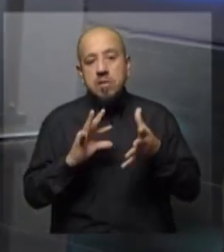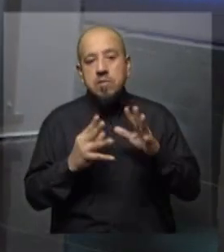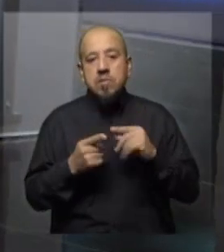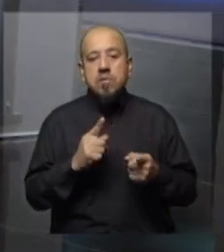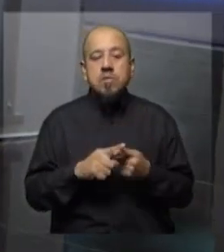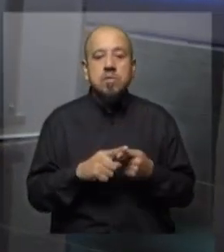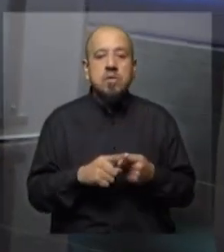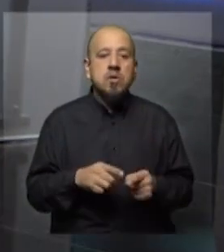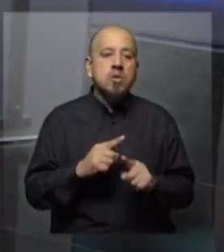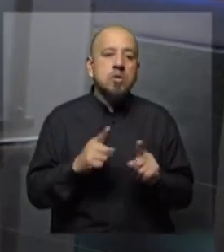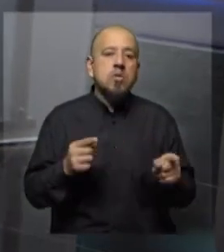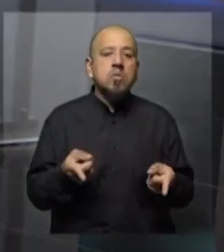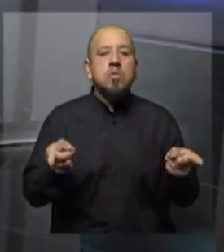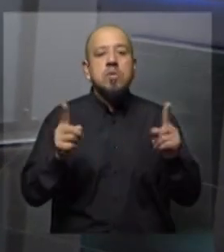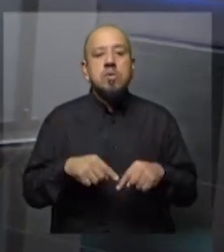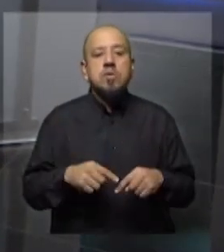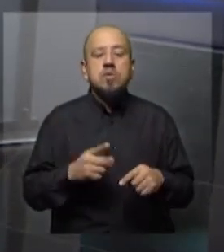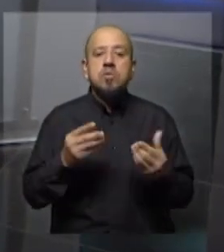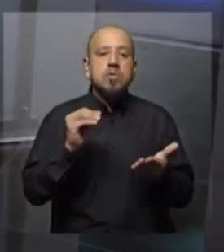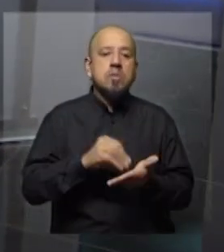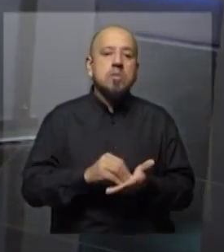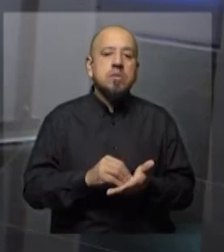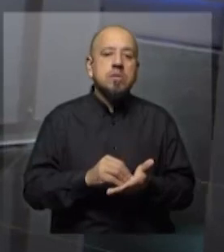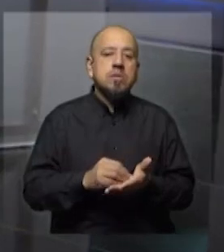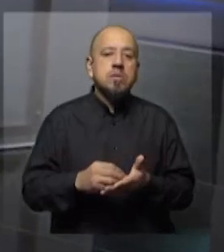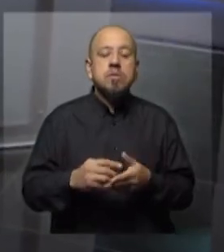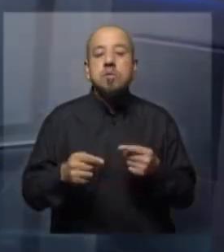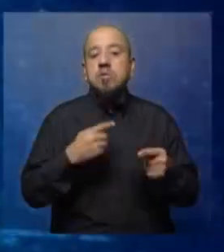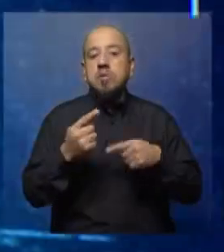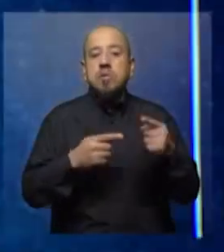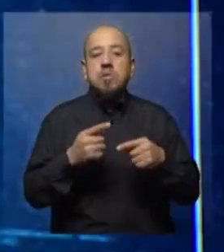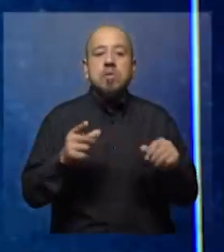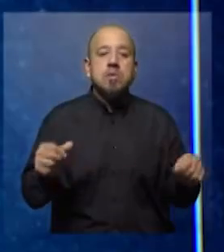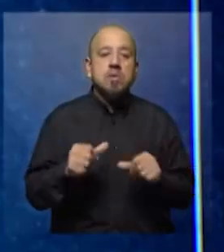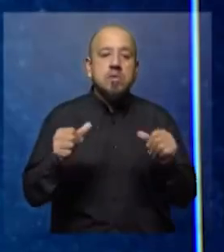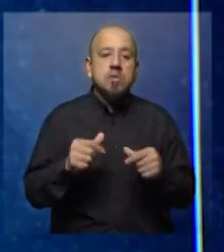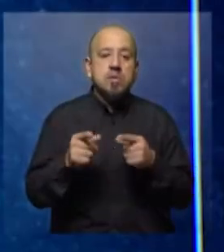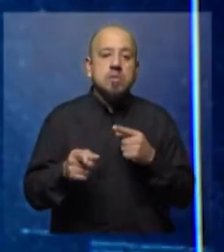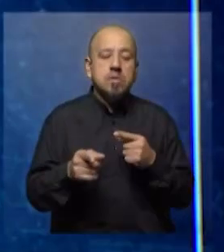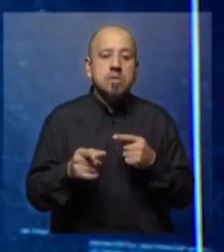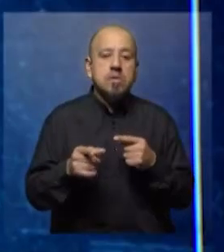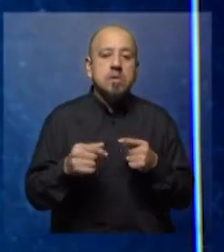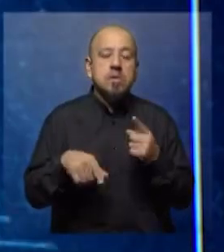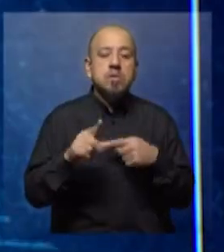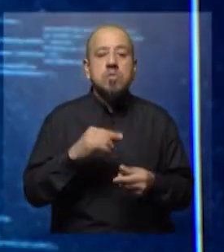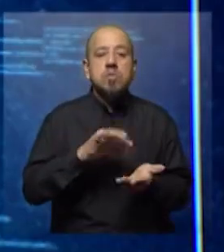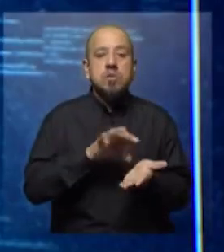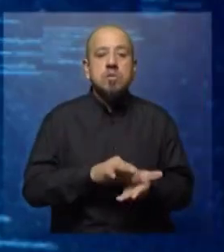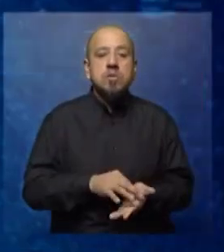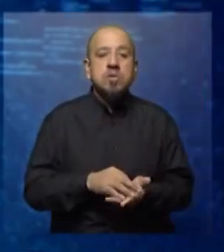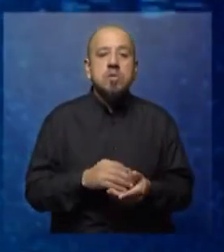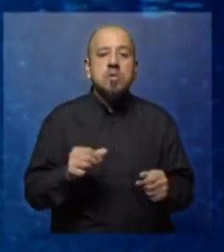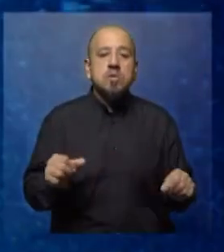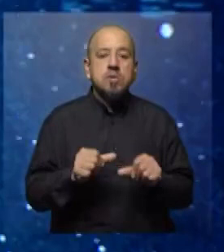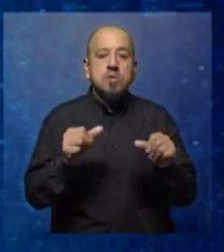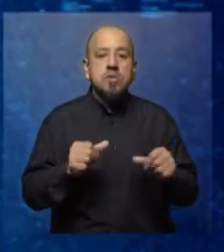vuelve a reflexionar en cada caso no aplica no gradúa la creencia sino que lo que hace es aplicar el sistema vas se